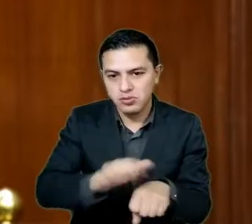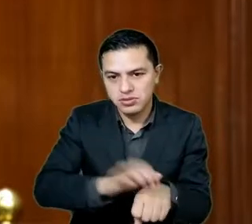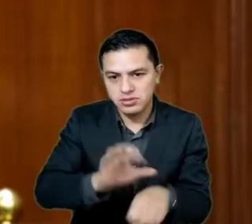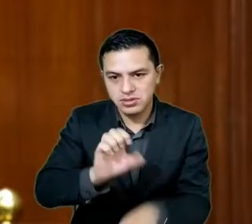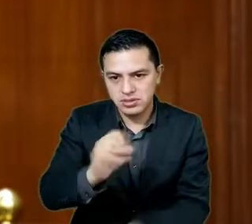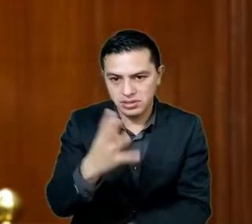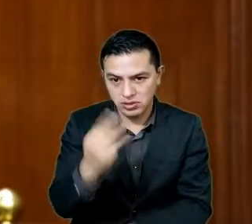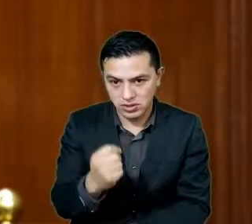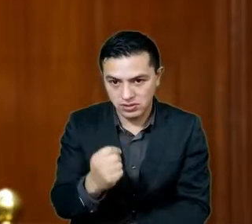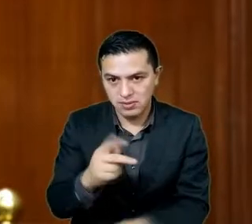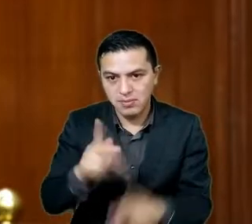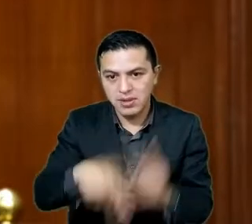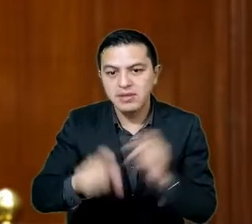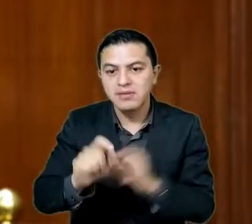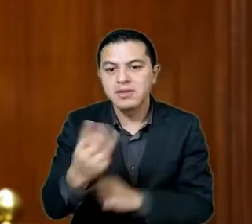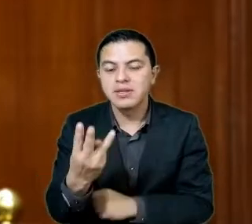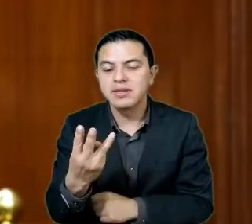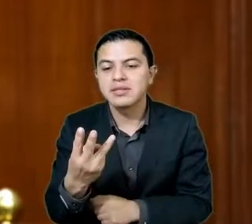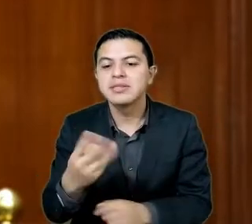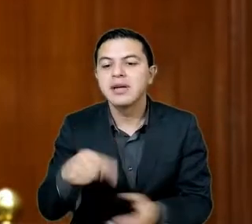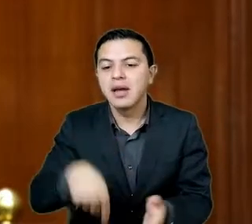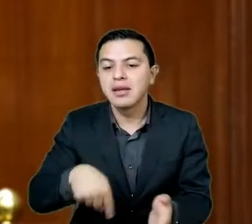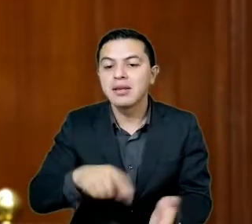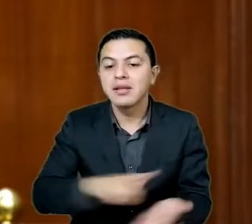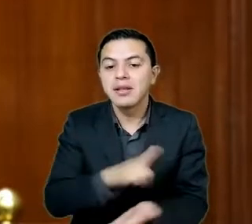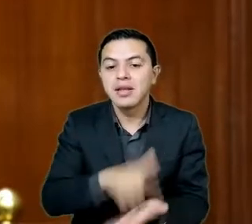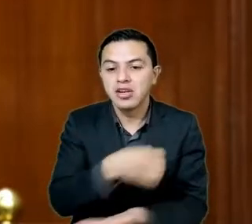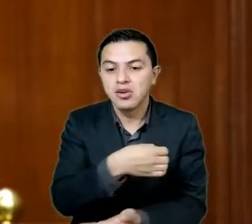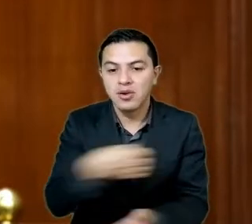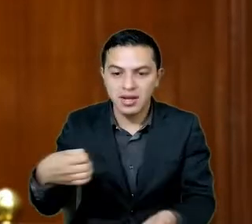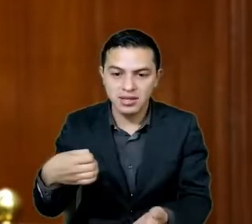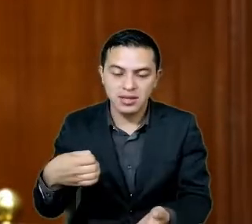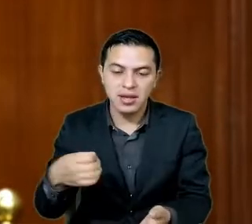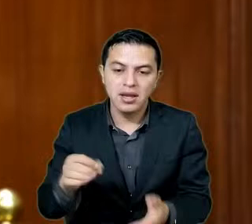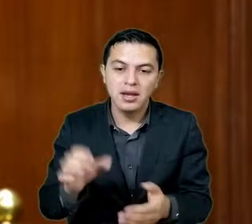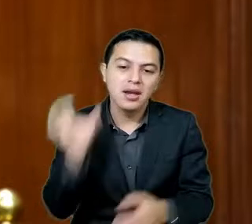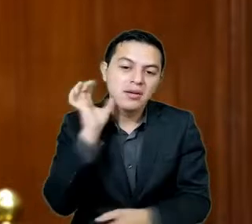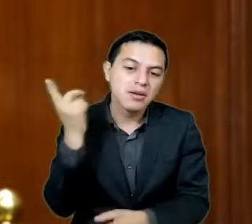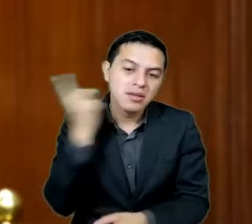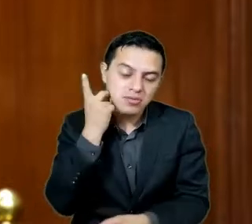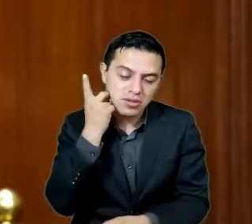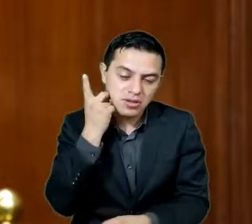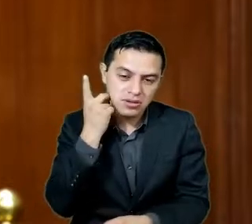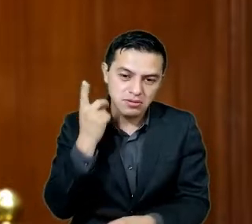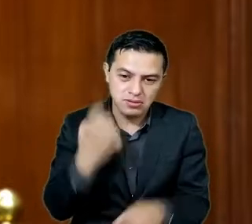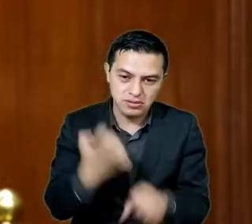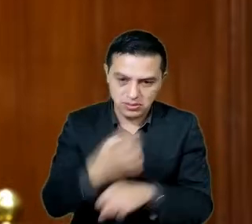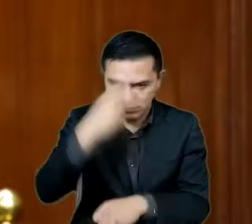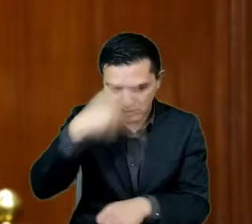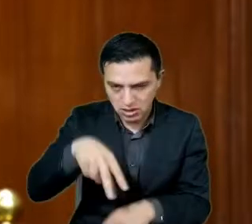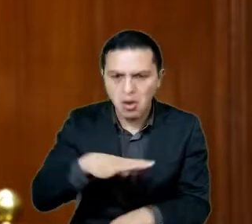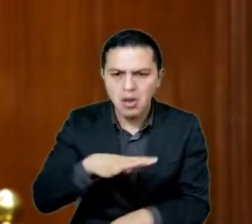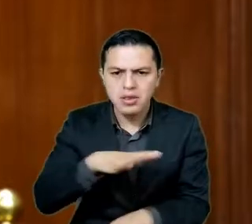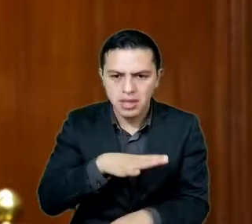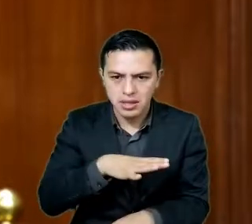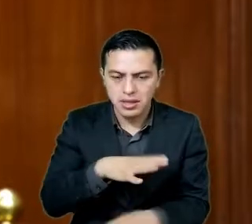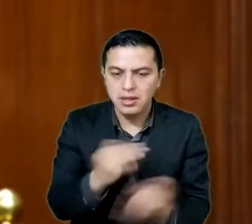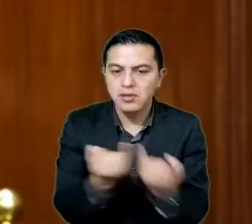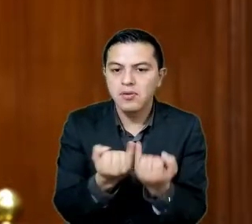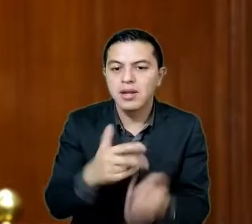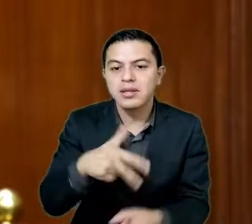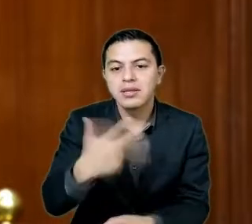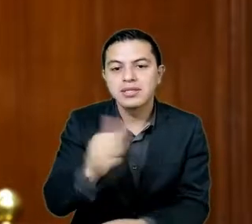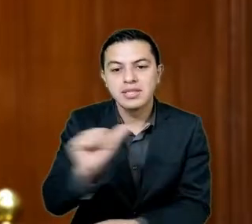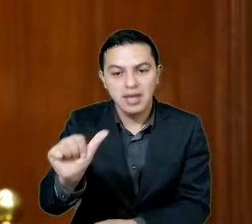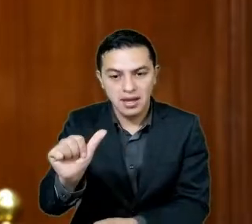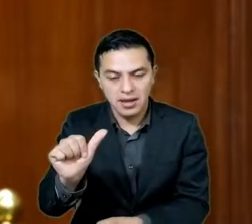grupos vulnerables de la Ley Orgánica del Poder Legislativo del Estado Libre y Soberano de México, y el artículo 13A,